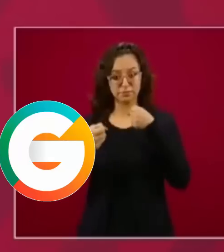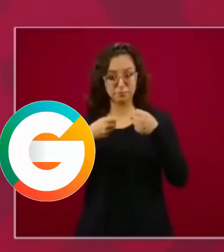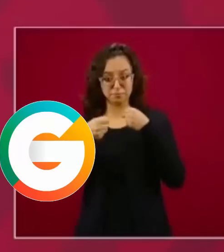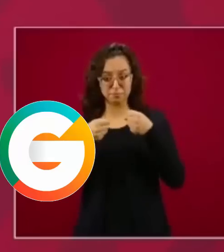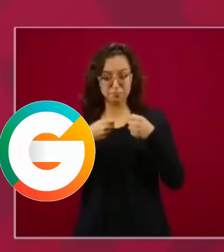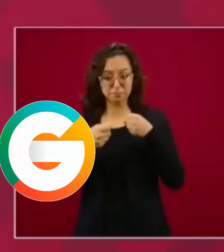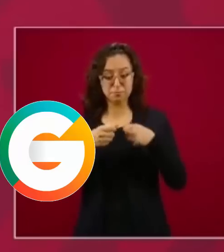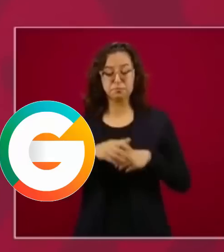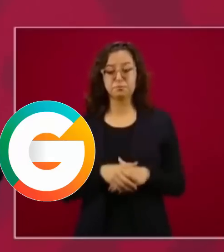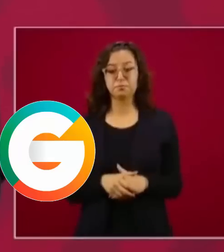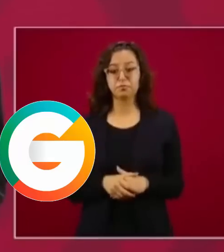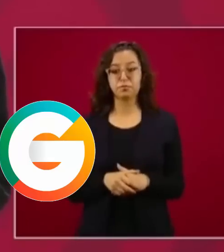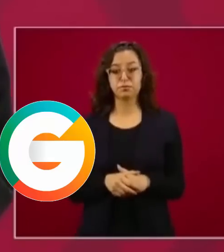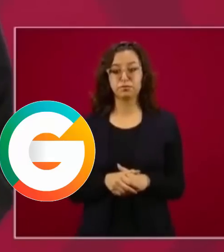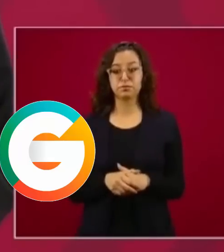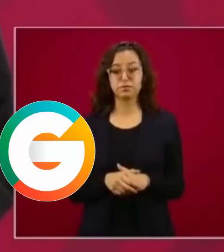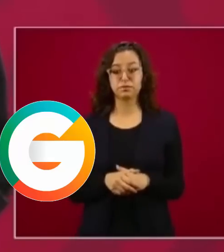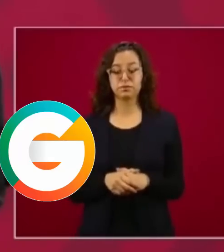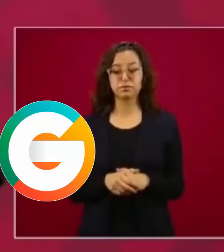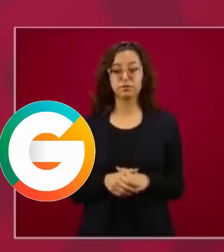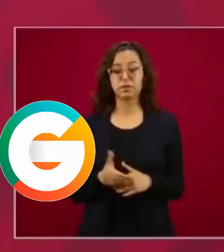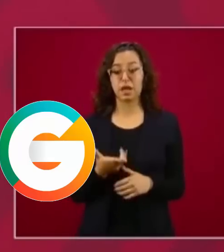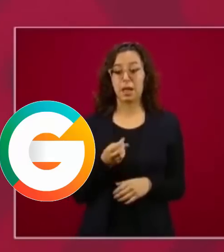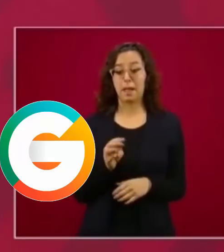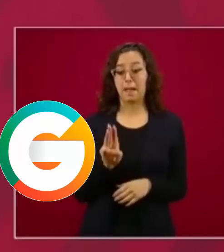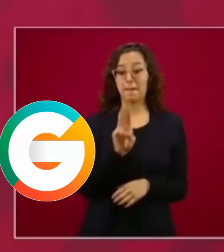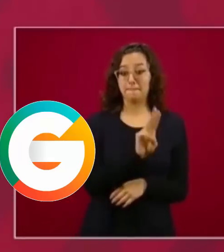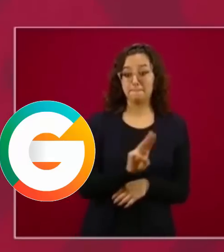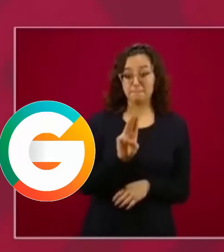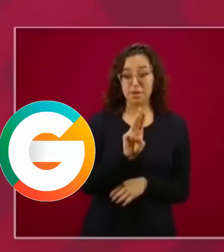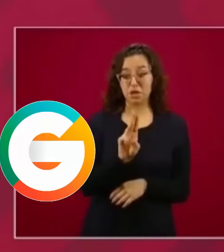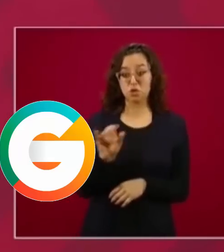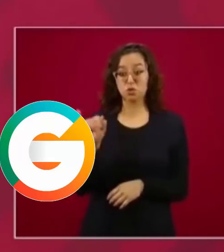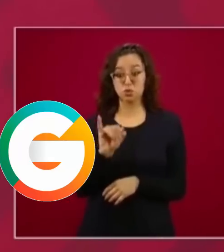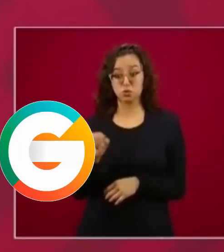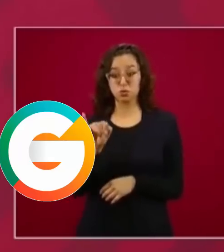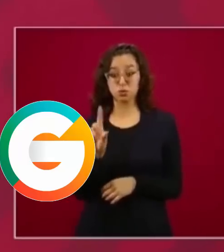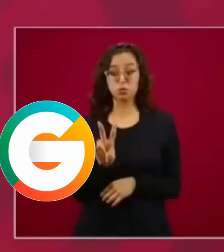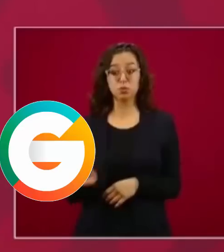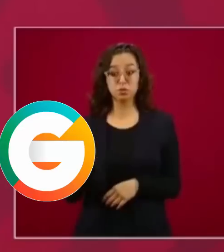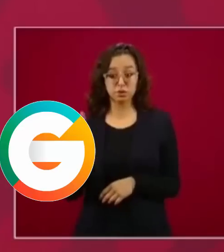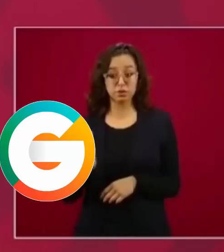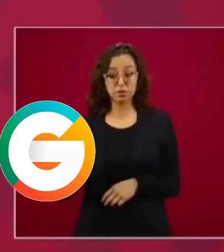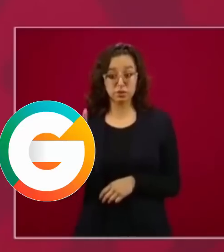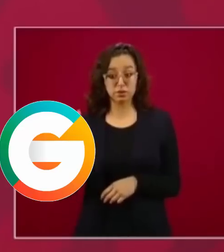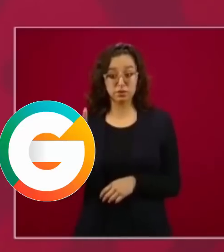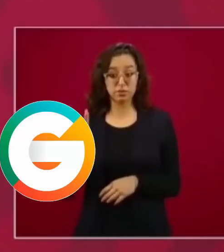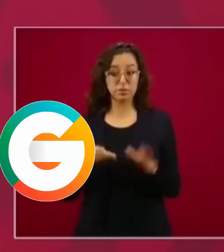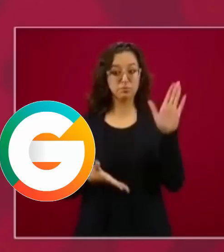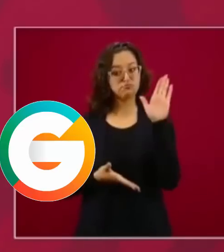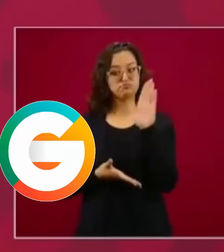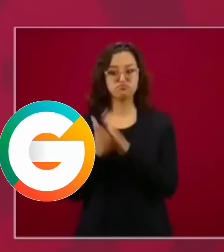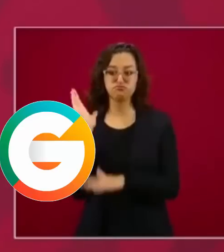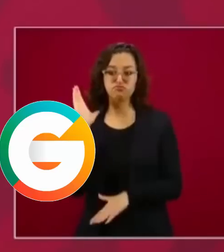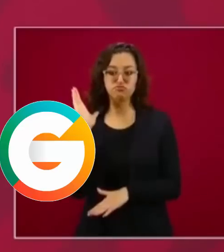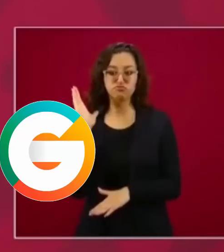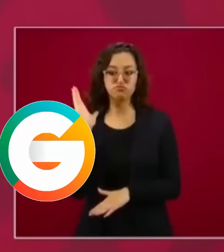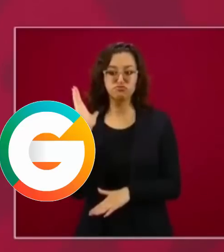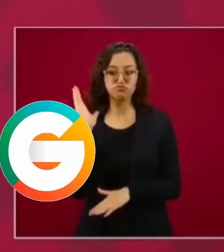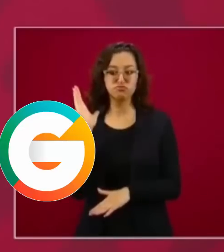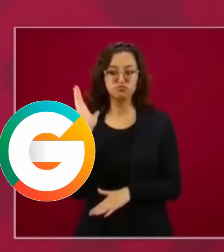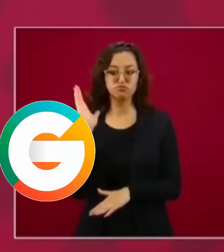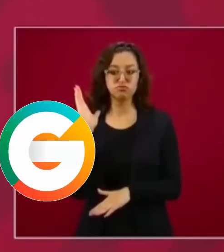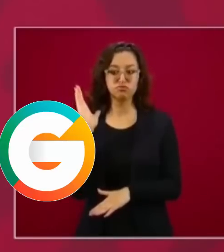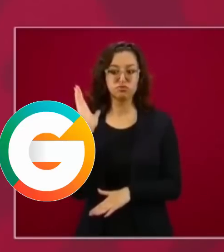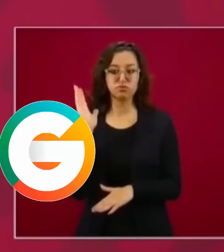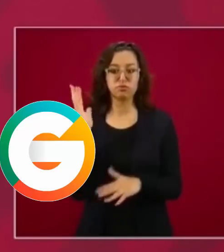por estos 3 estados en los que la situación es difícil por los altos índices de violencia. Explicó que trabajará de manera coordinada con